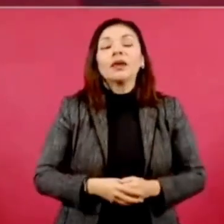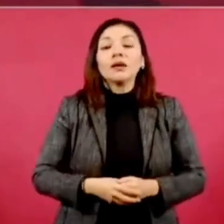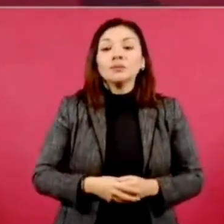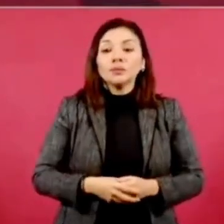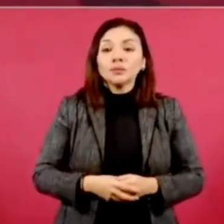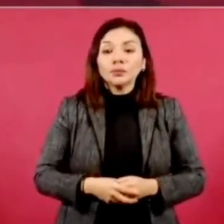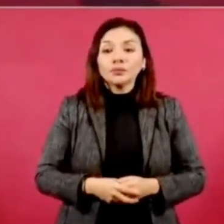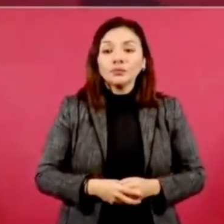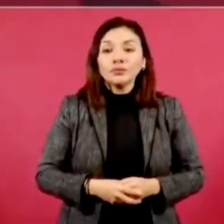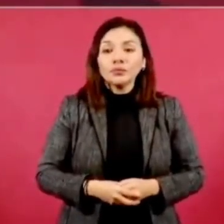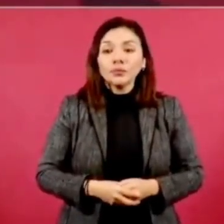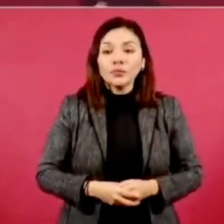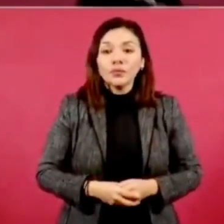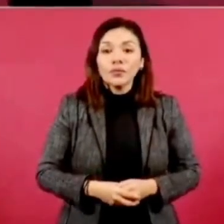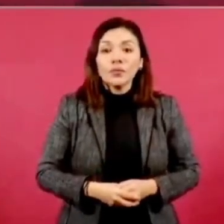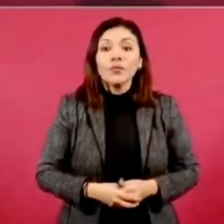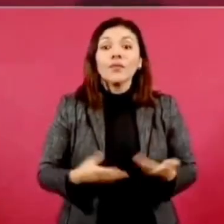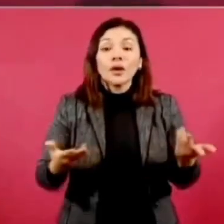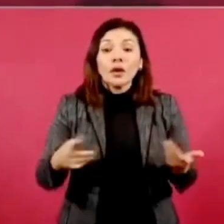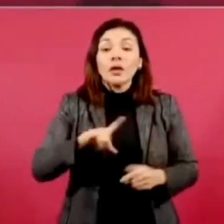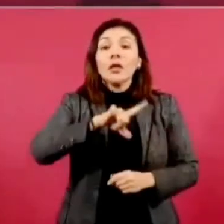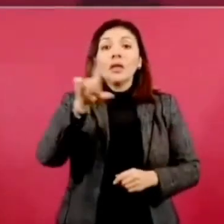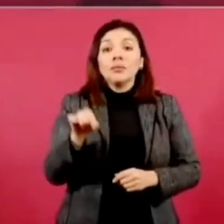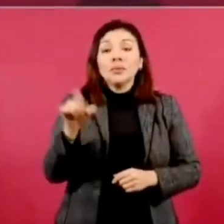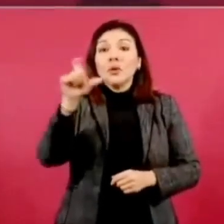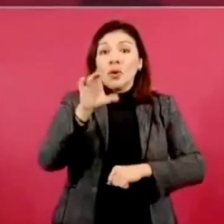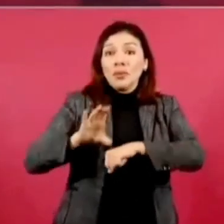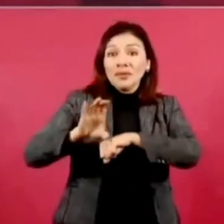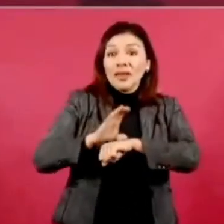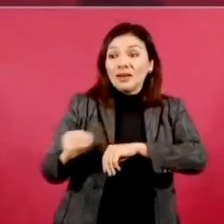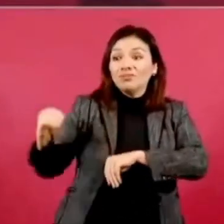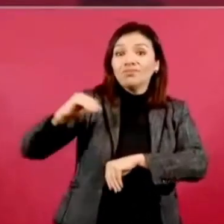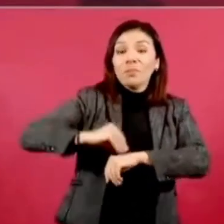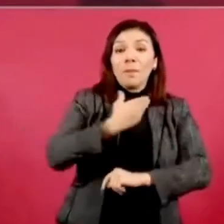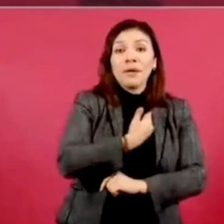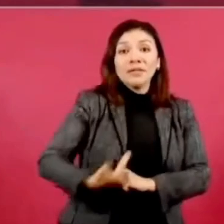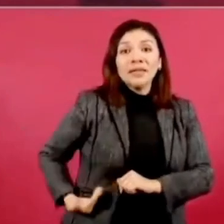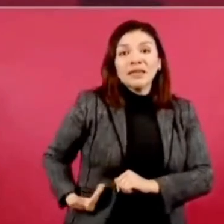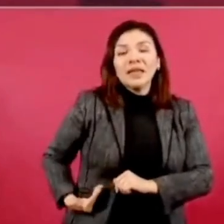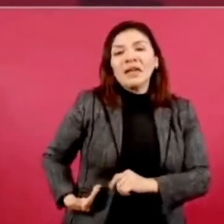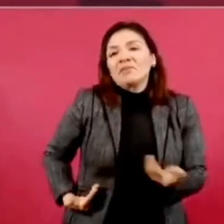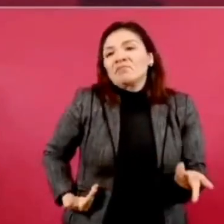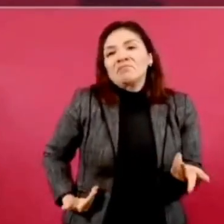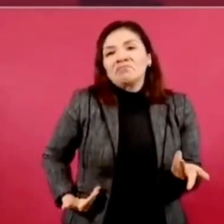Entonces, y ya cuando llega él a la presidencia, pues